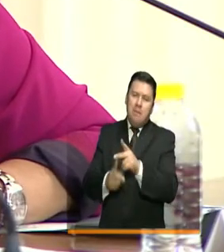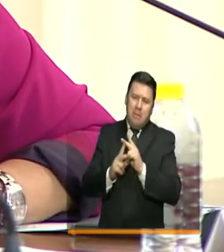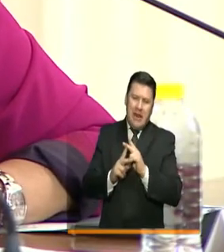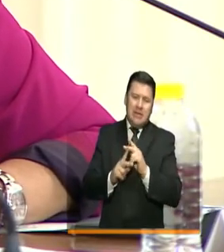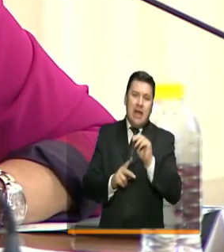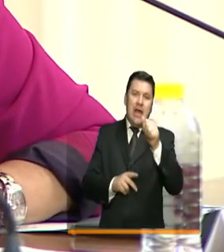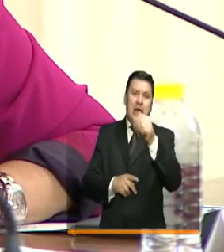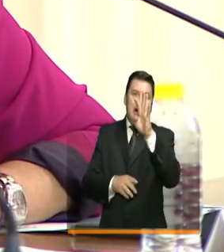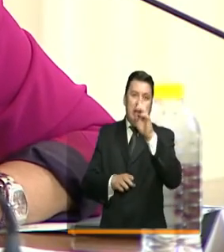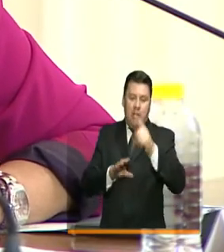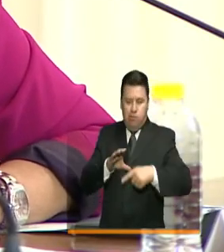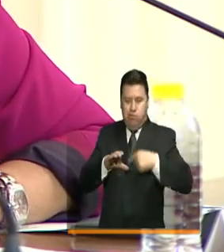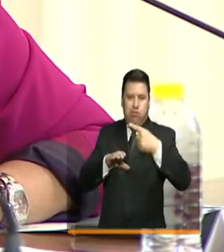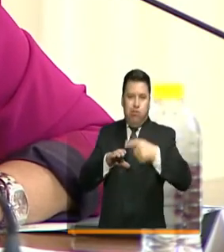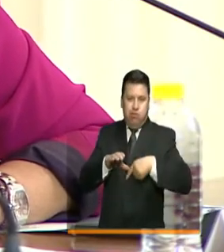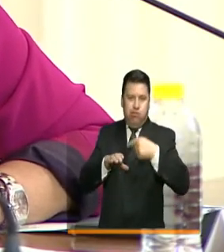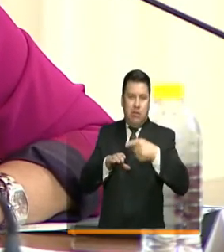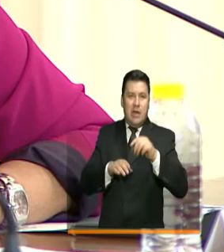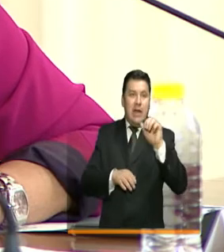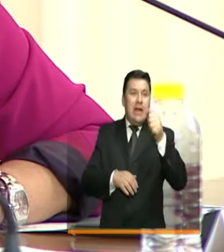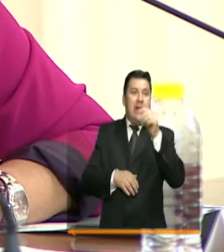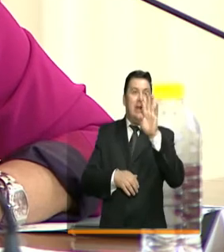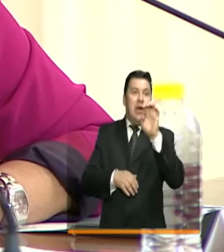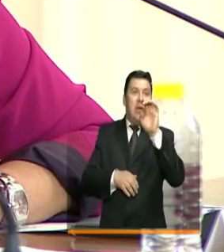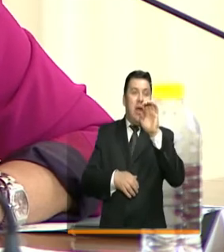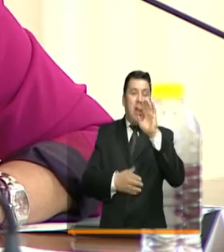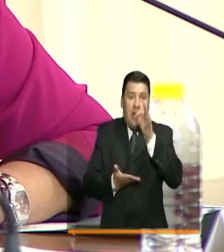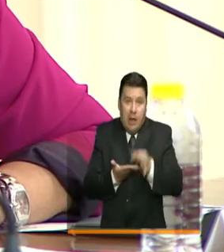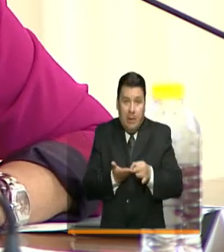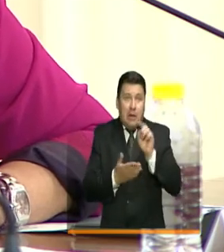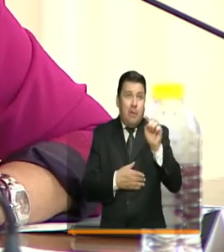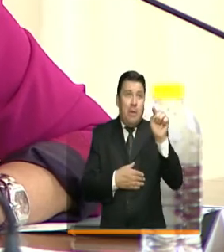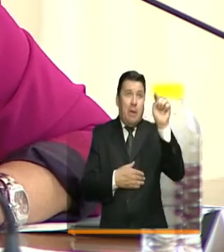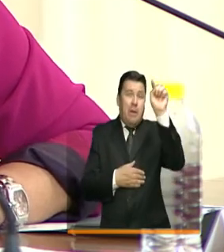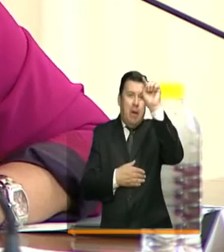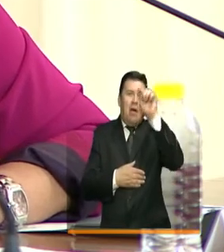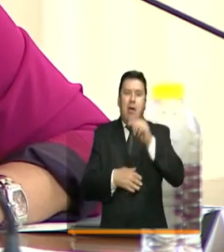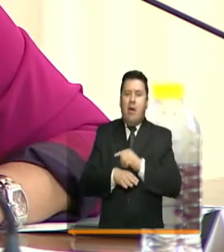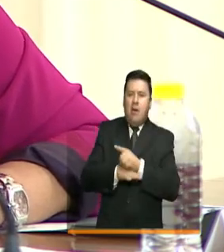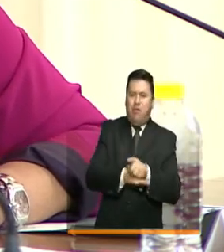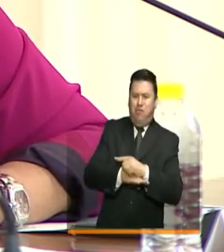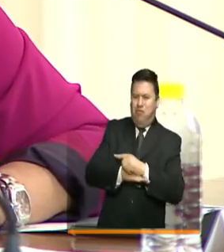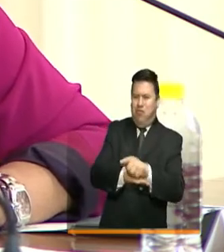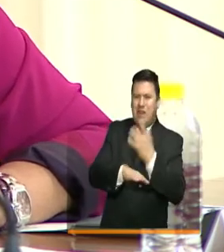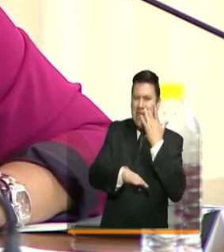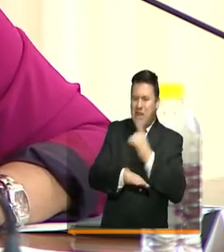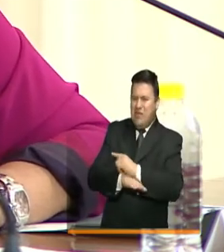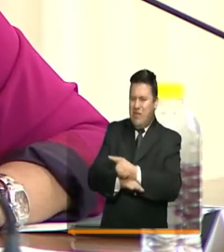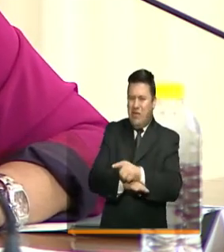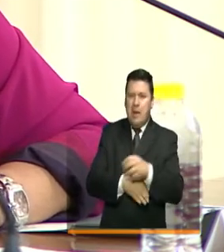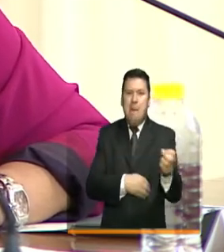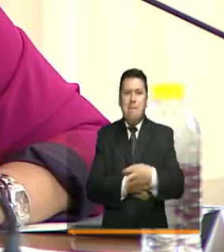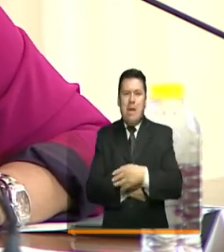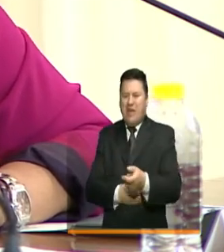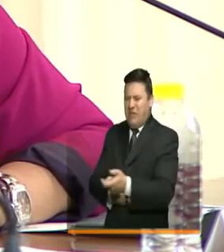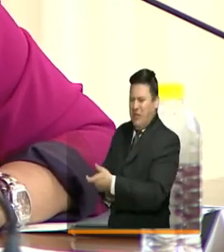mezcladoras, las tenemos en 19 capitales, desinfectando la ciudad, plazas de